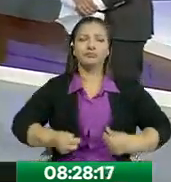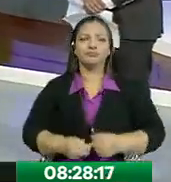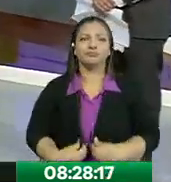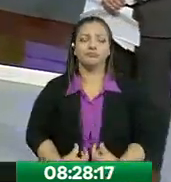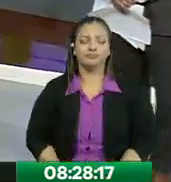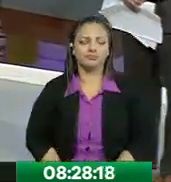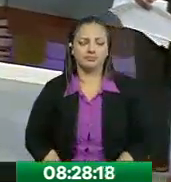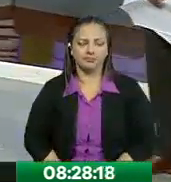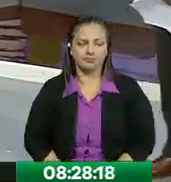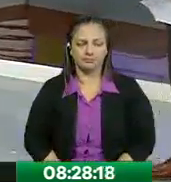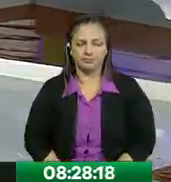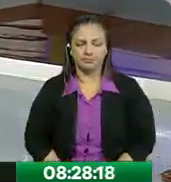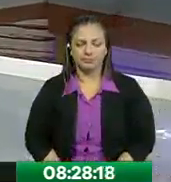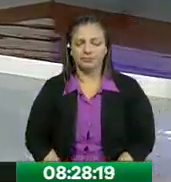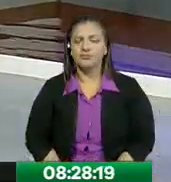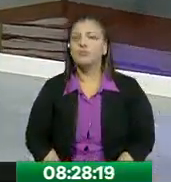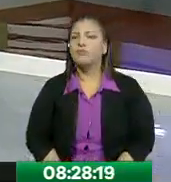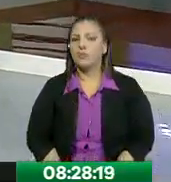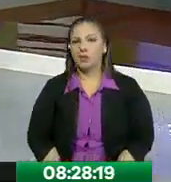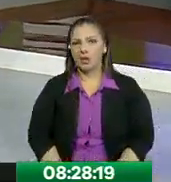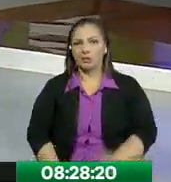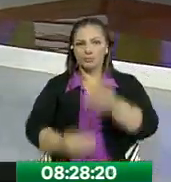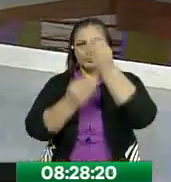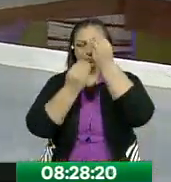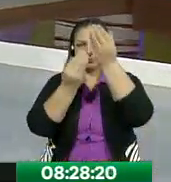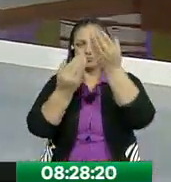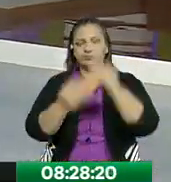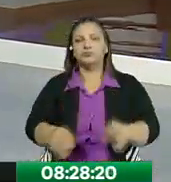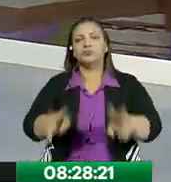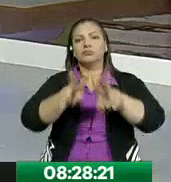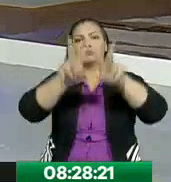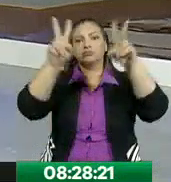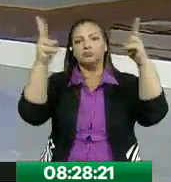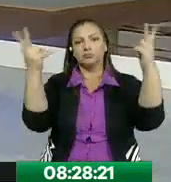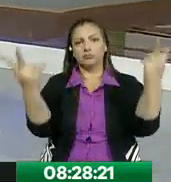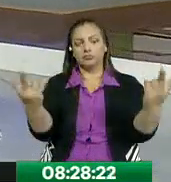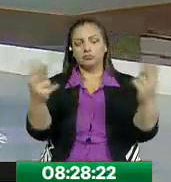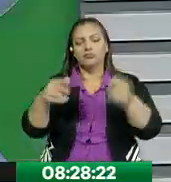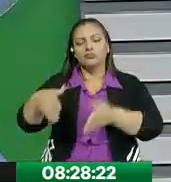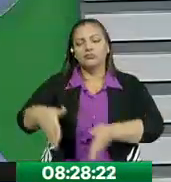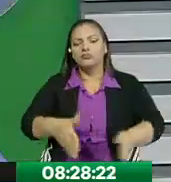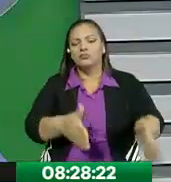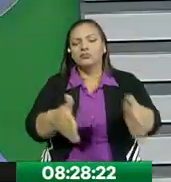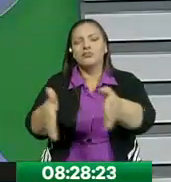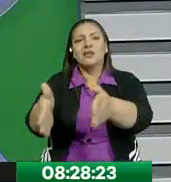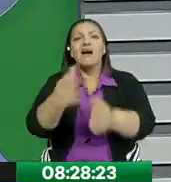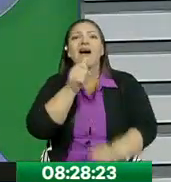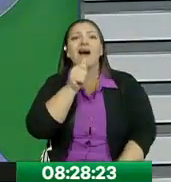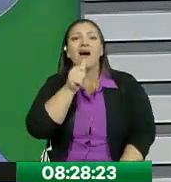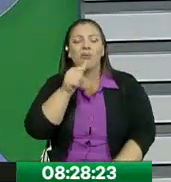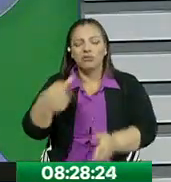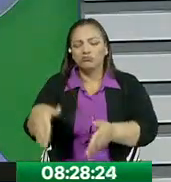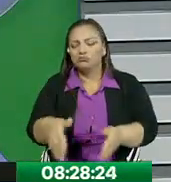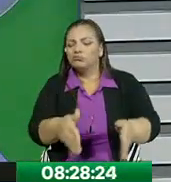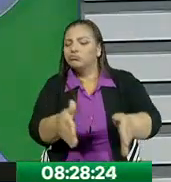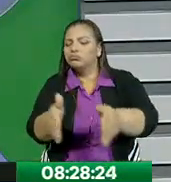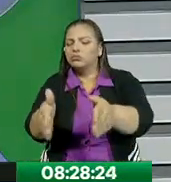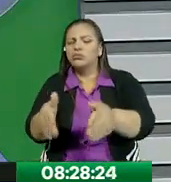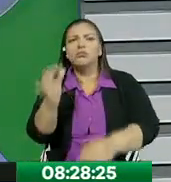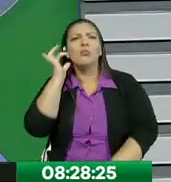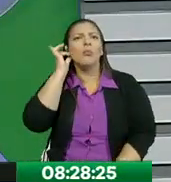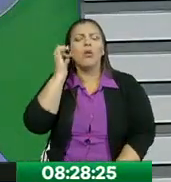Hallan a una mujer sin vida en un canal de riego en Ventanas, provincia de Los Ríos. Se presume que se encontraba en el lugar hace